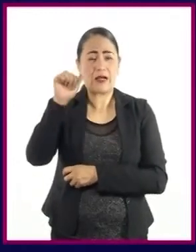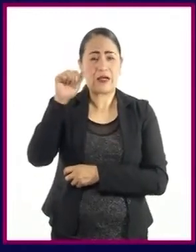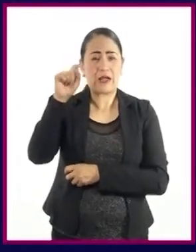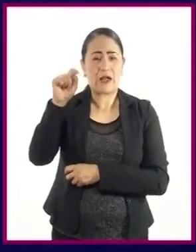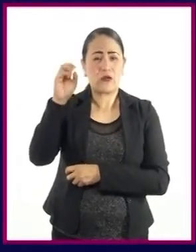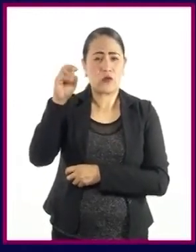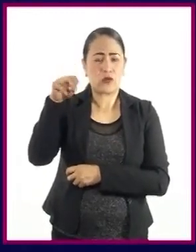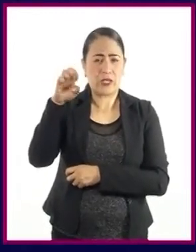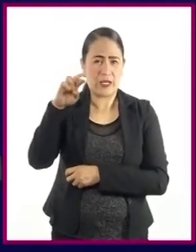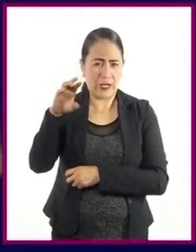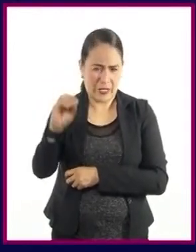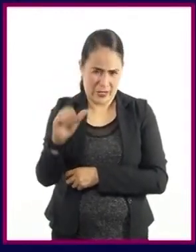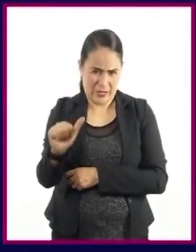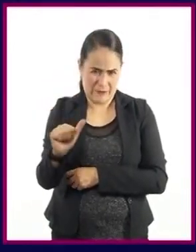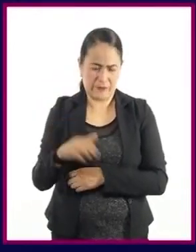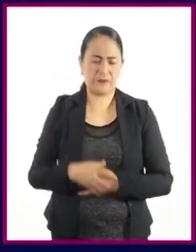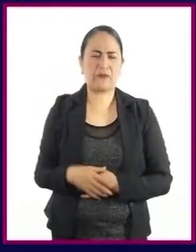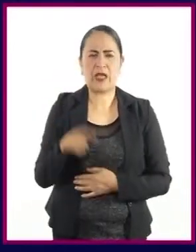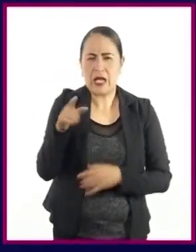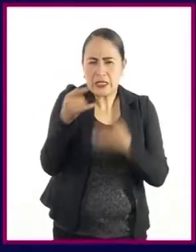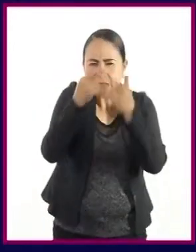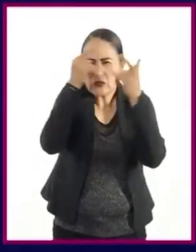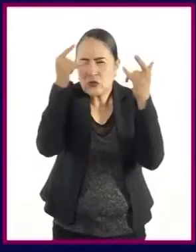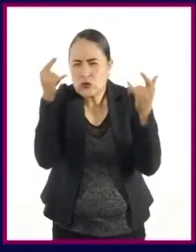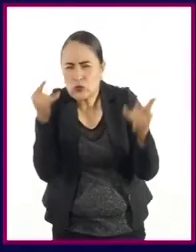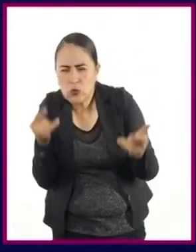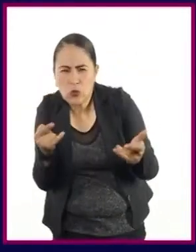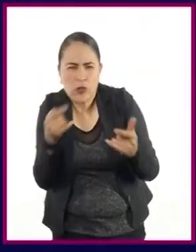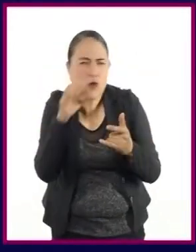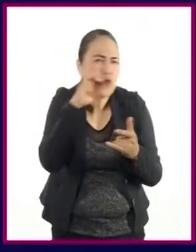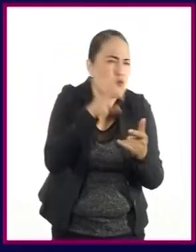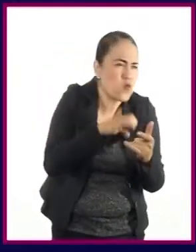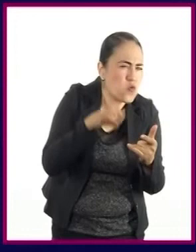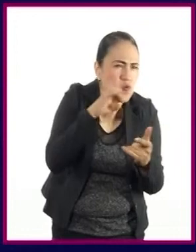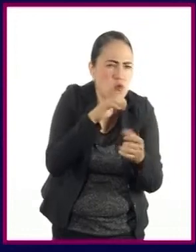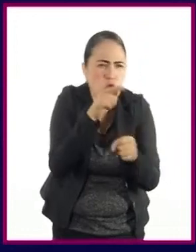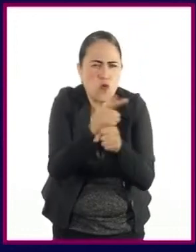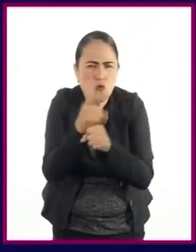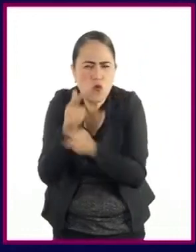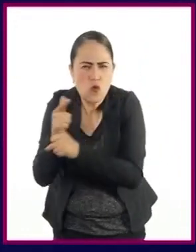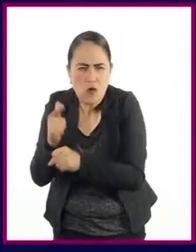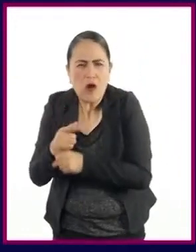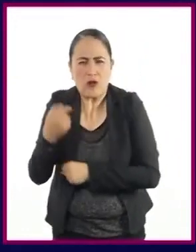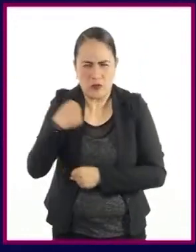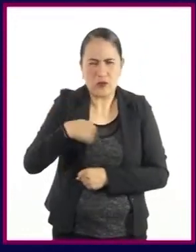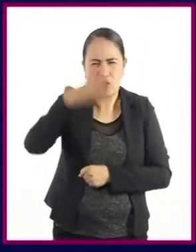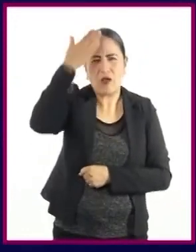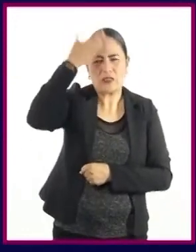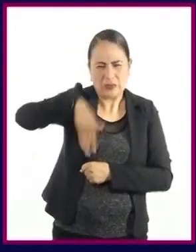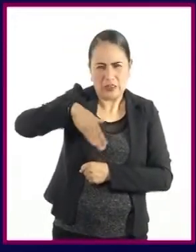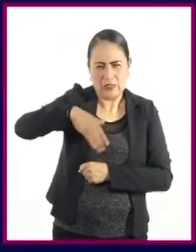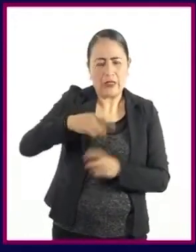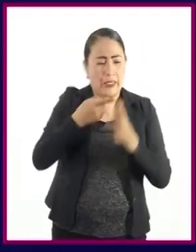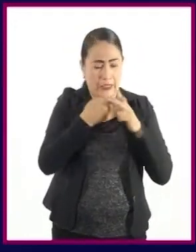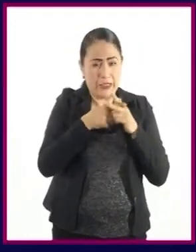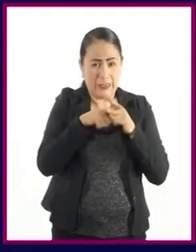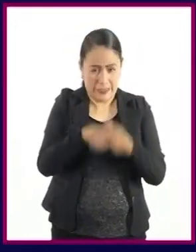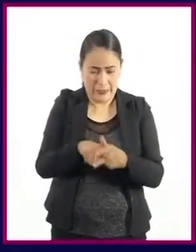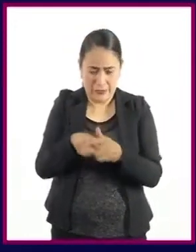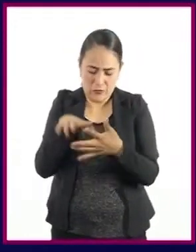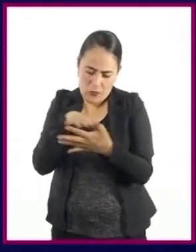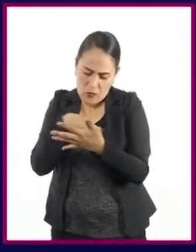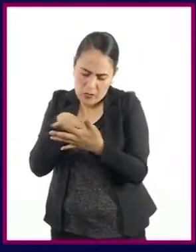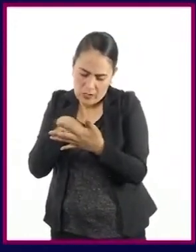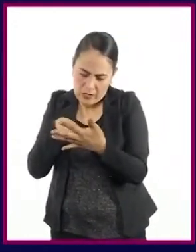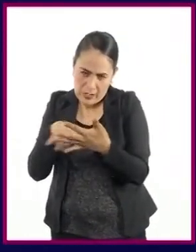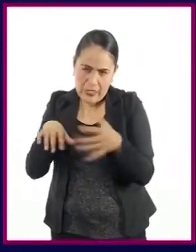historias de misterio donde hay que descubrir cosas. Por eso sé que al inicio de esta obra se indica la sala